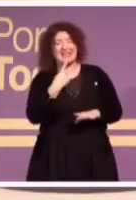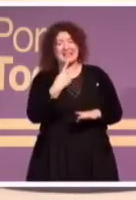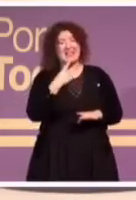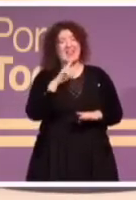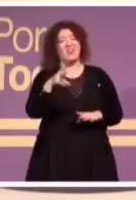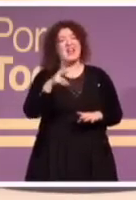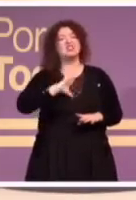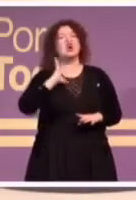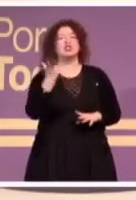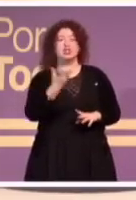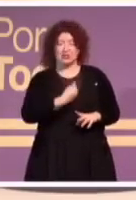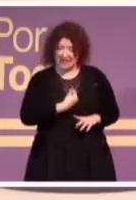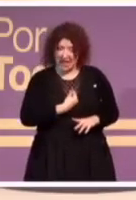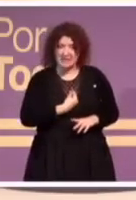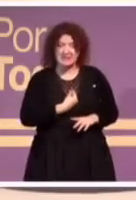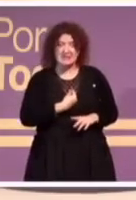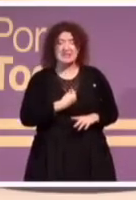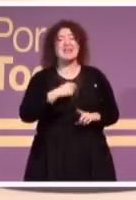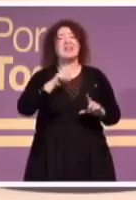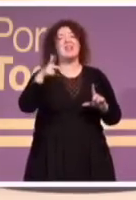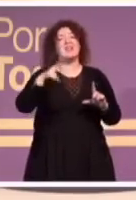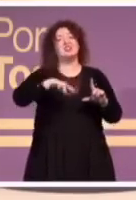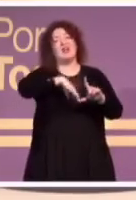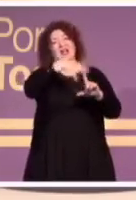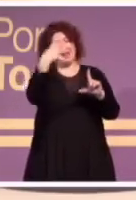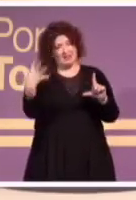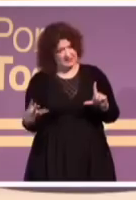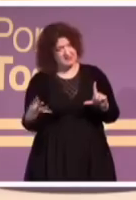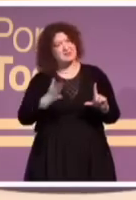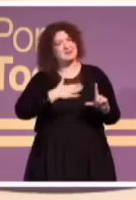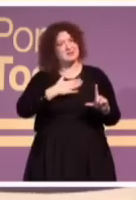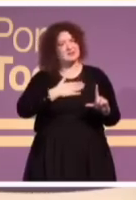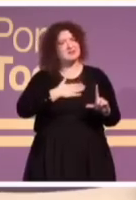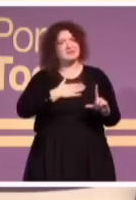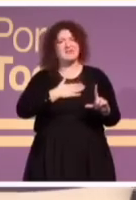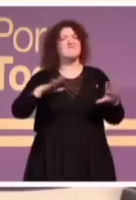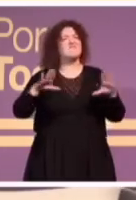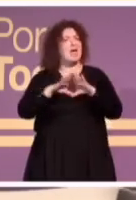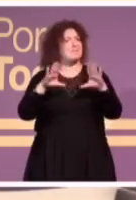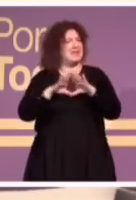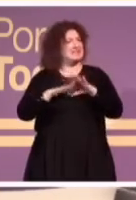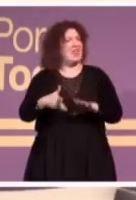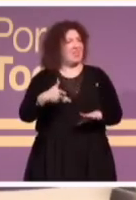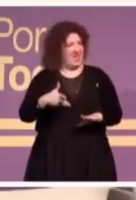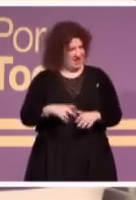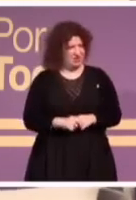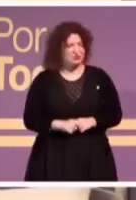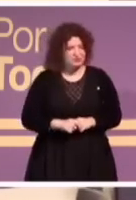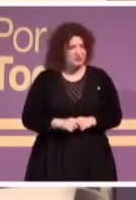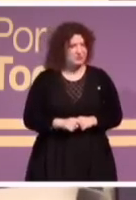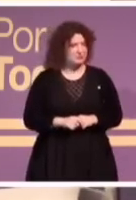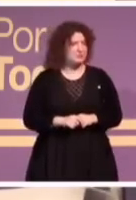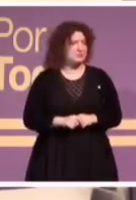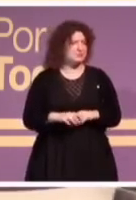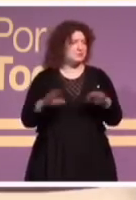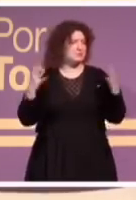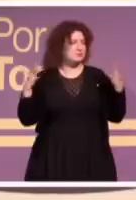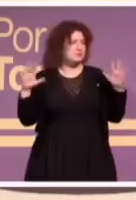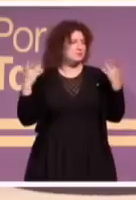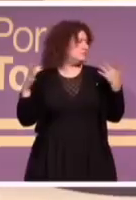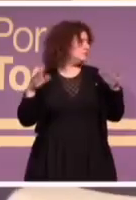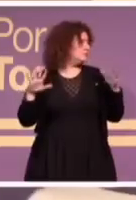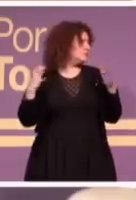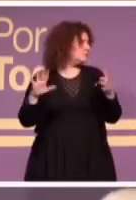trans, que los derechos LGTBI son derechos feministas. Son derechos humanos y son